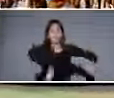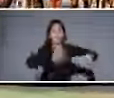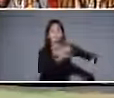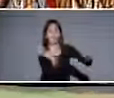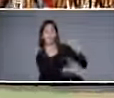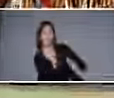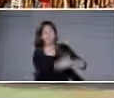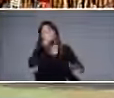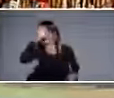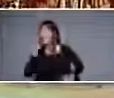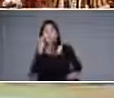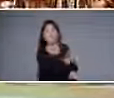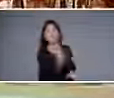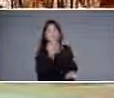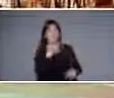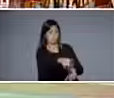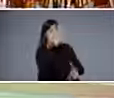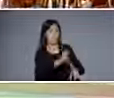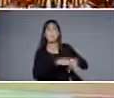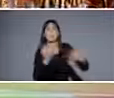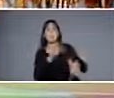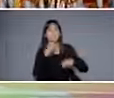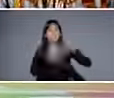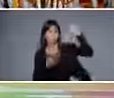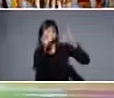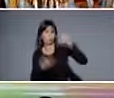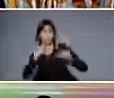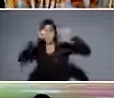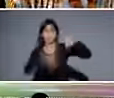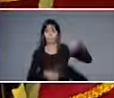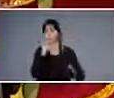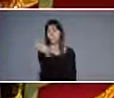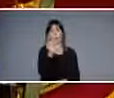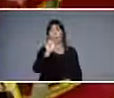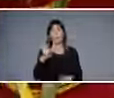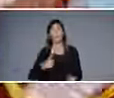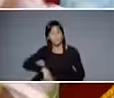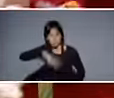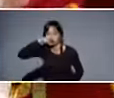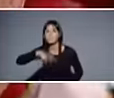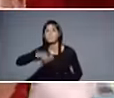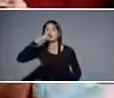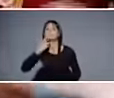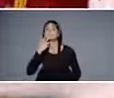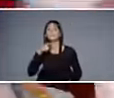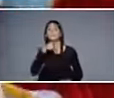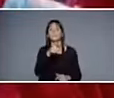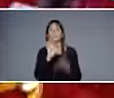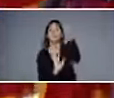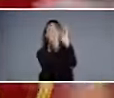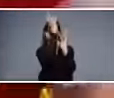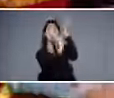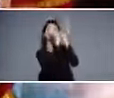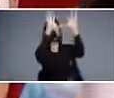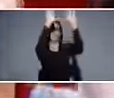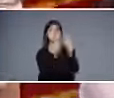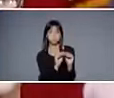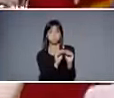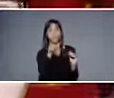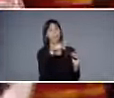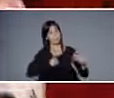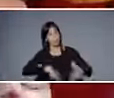ve. ¿De qué sirve si ni Dios te va a mover? Respírale, si tu antorcha se apagara de una